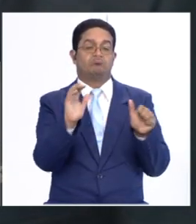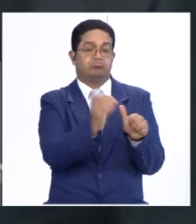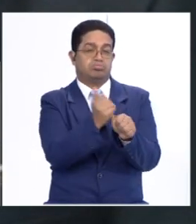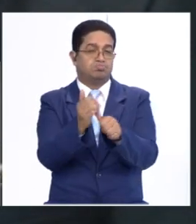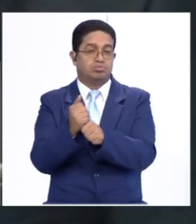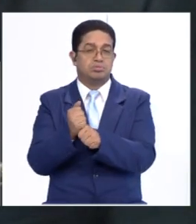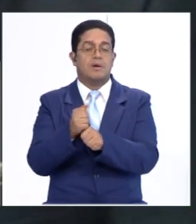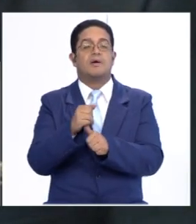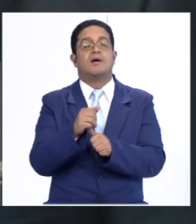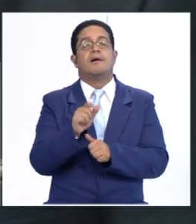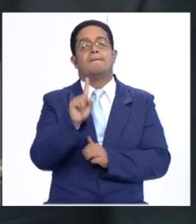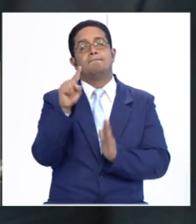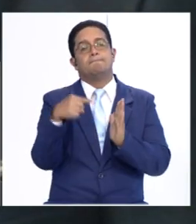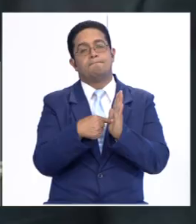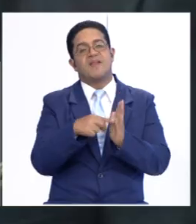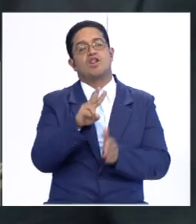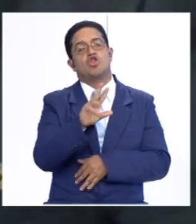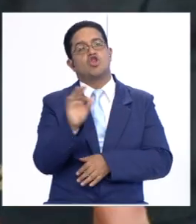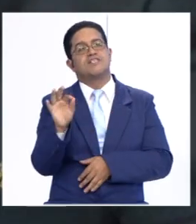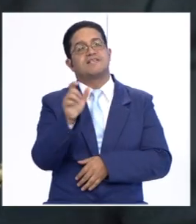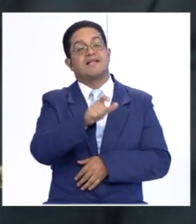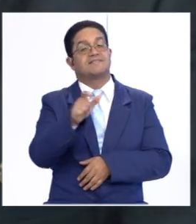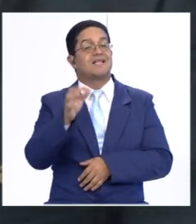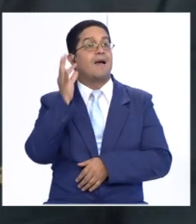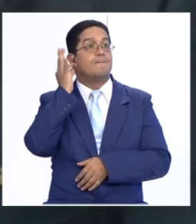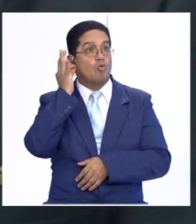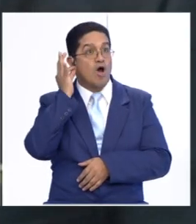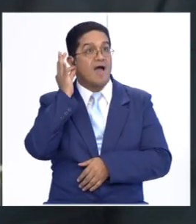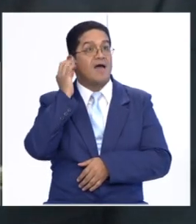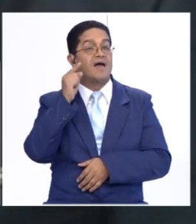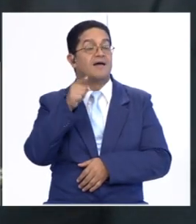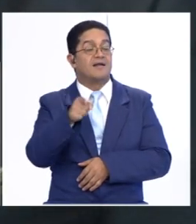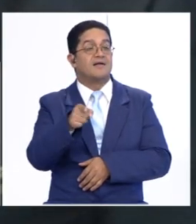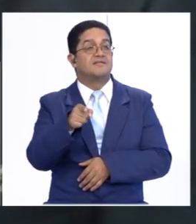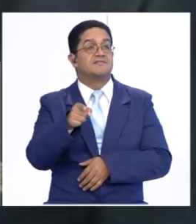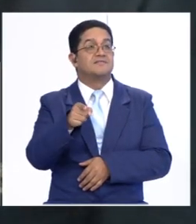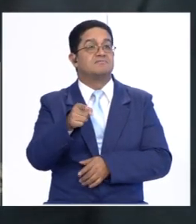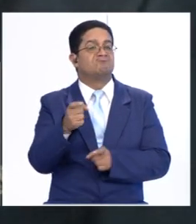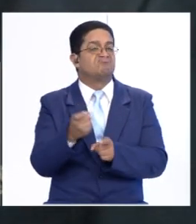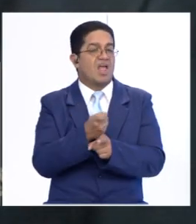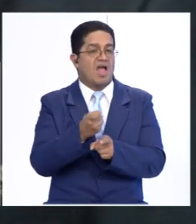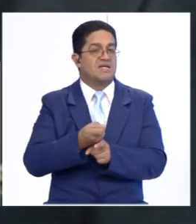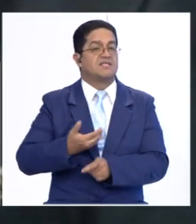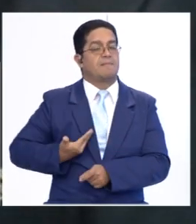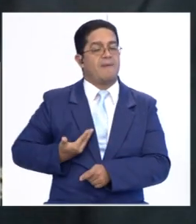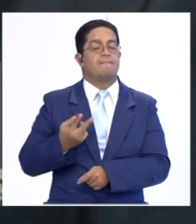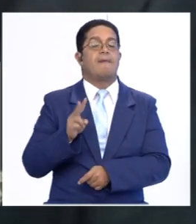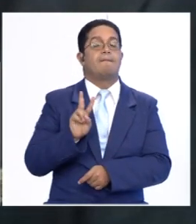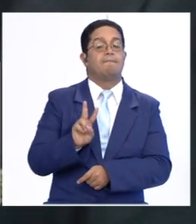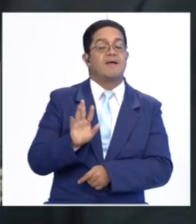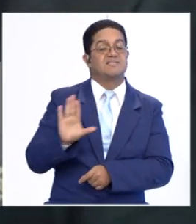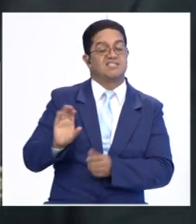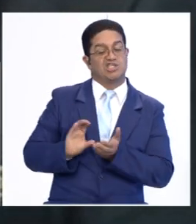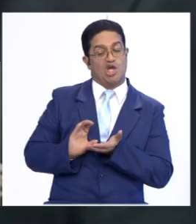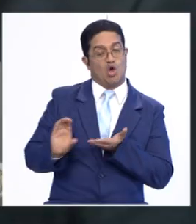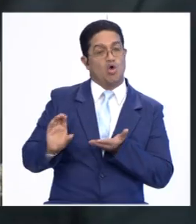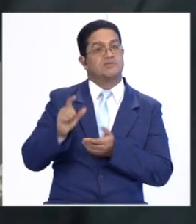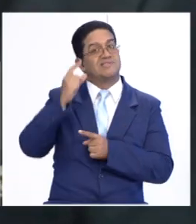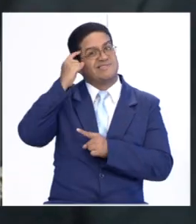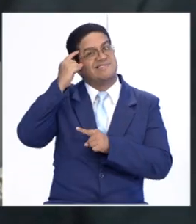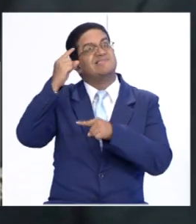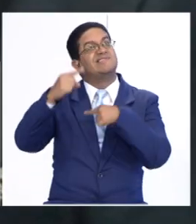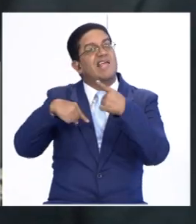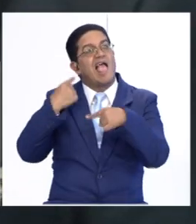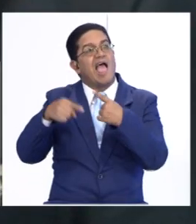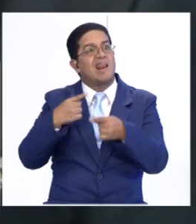de 9.200 pacientes y fracción por cáncer de mama, 25 mujeres diarias diagnosticamos